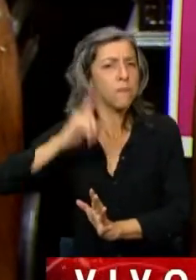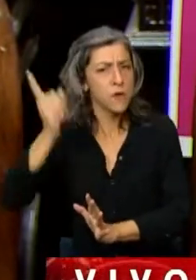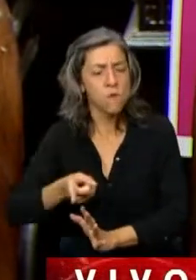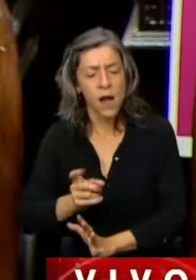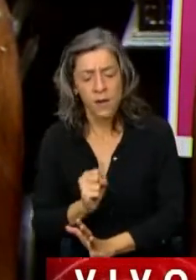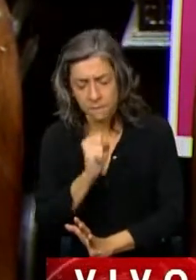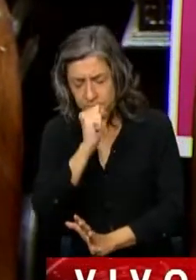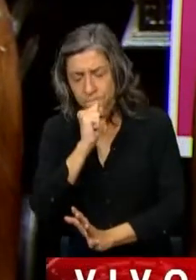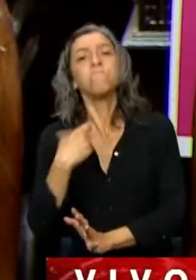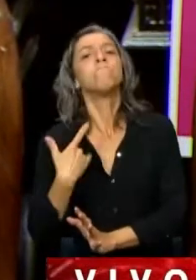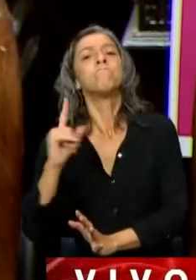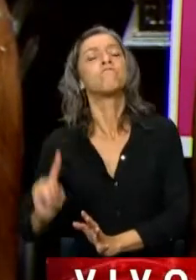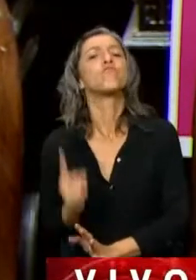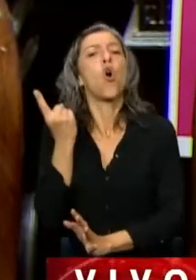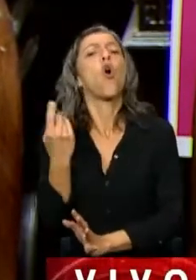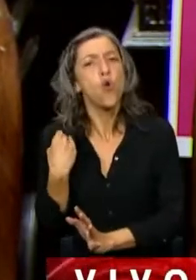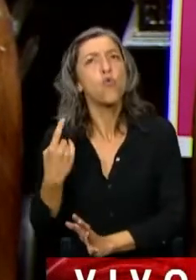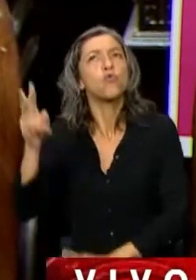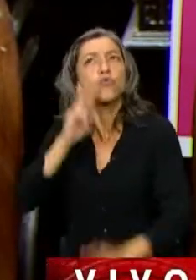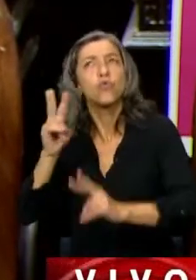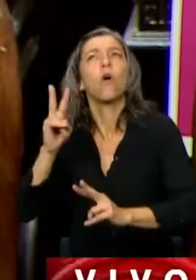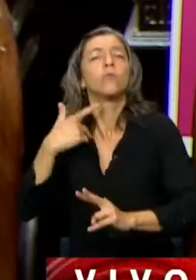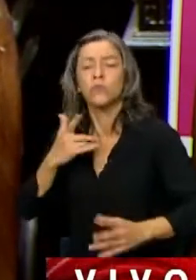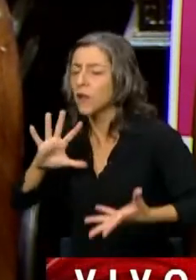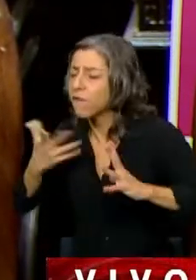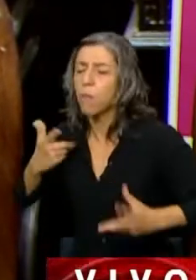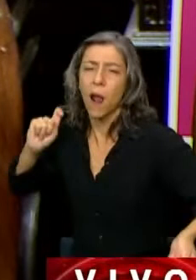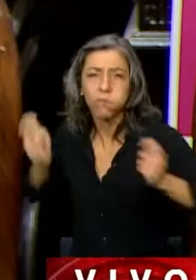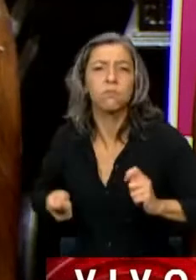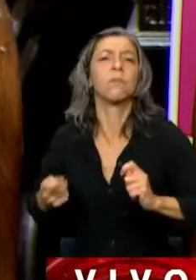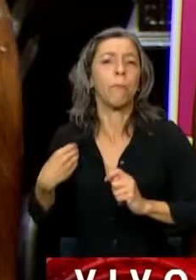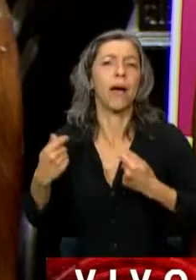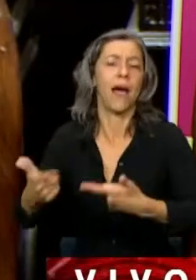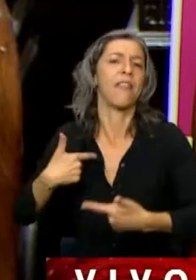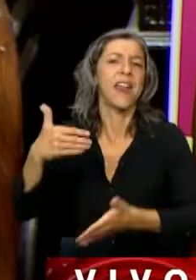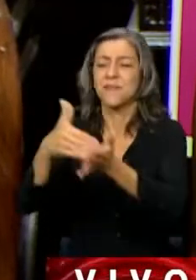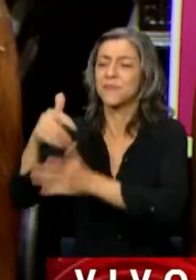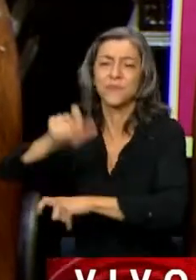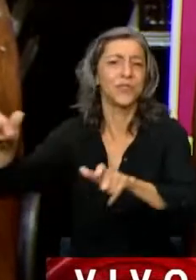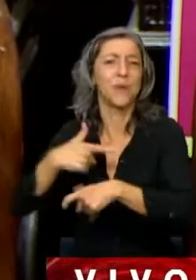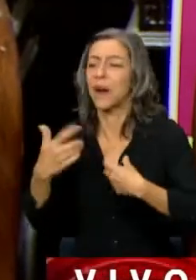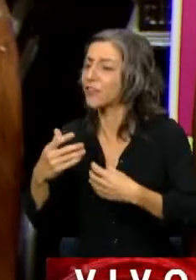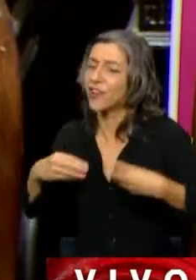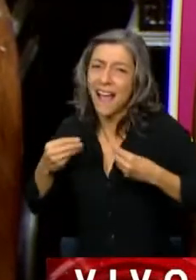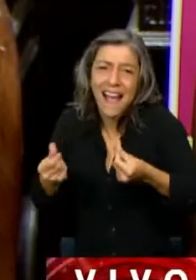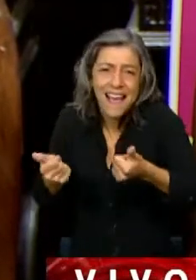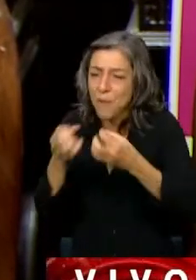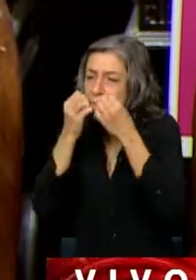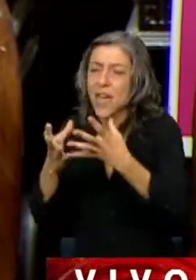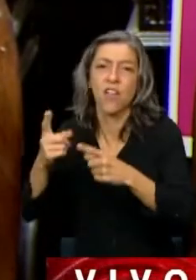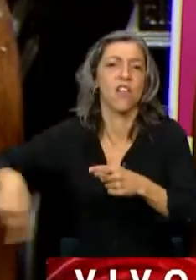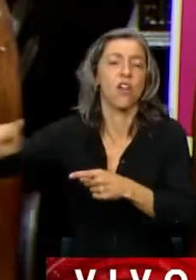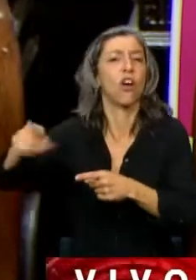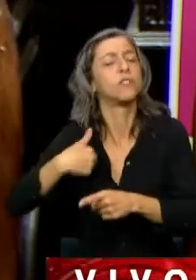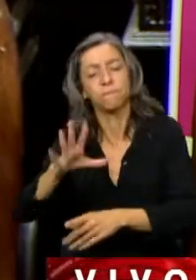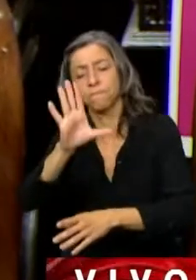que a cambio de eso están haciendo una política que le transforma la vida a millones de argentinos y argentinas. Y se bancan ese estigma